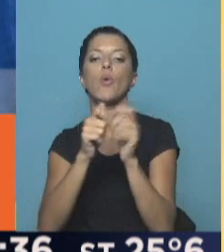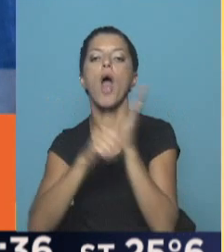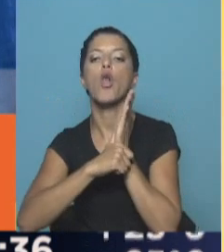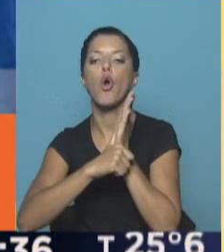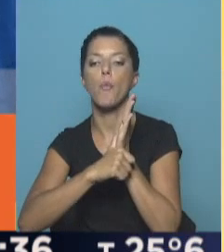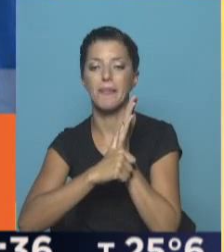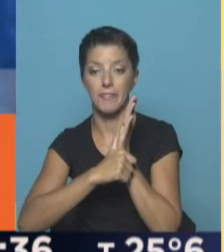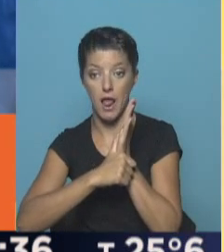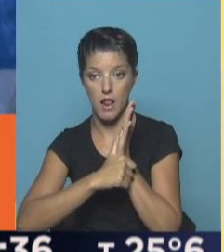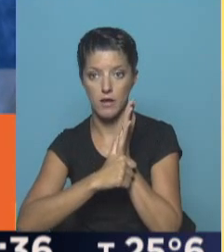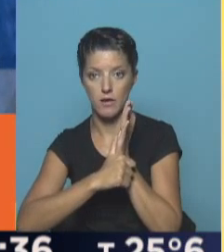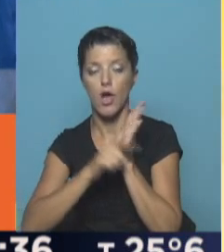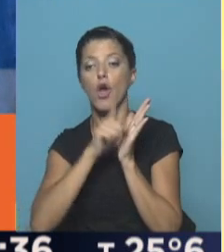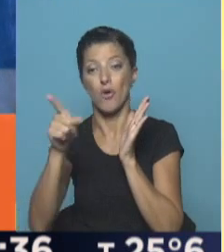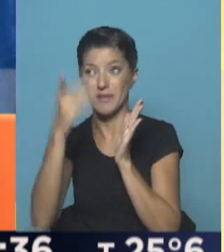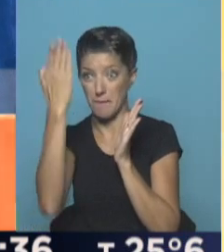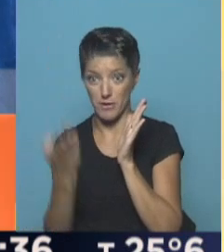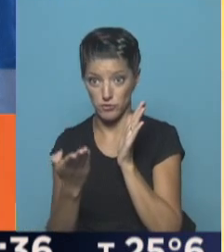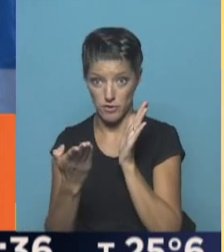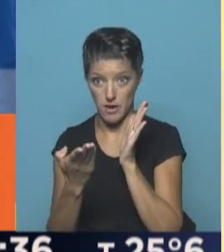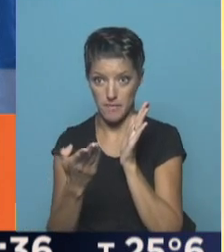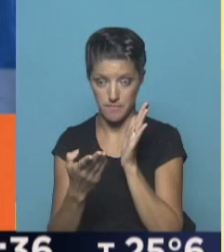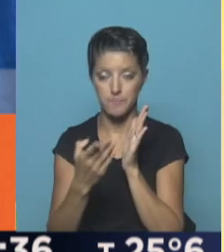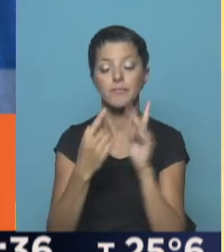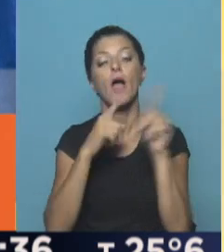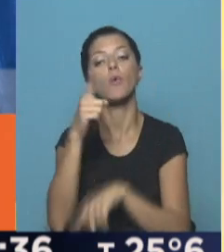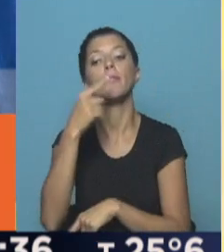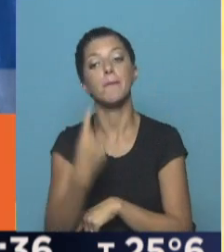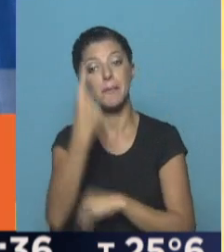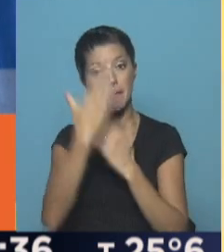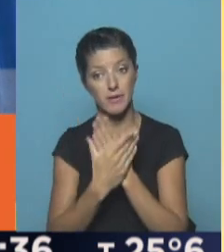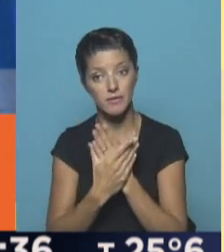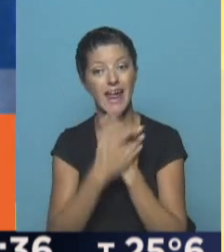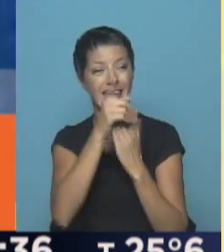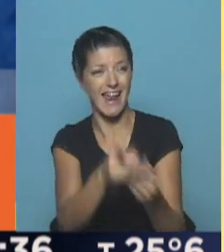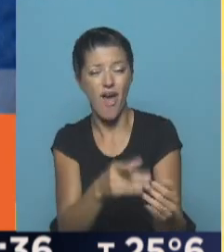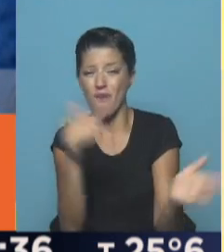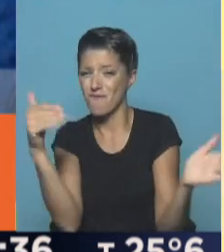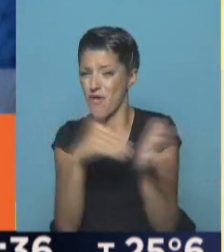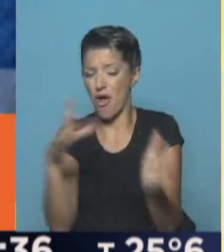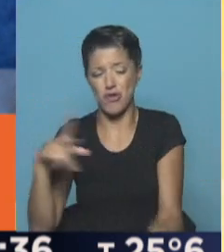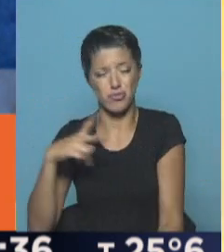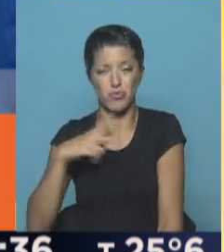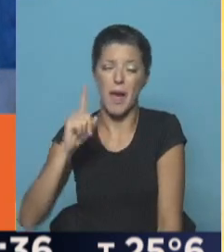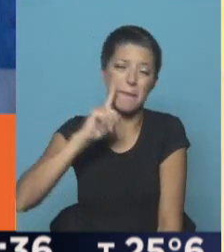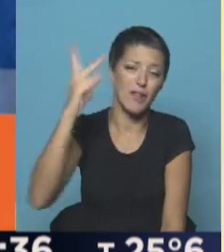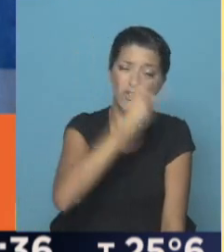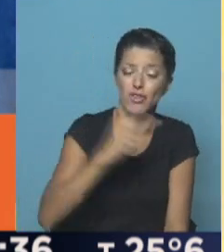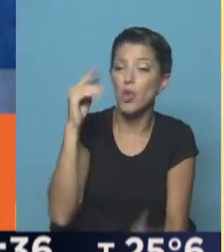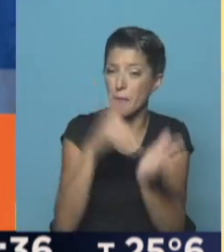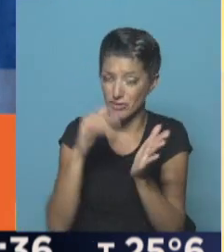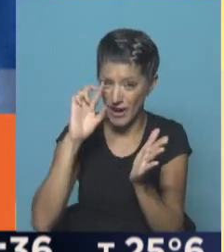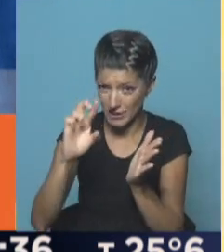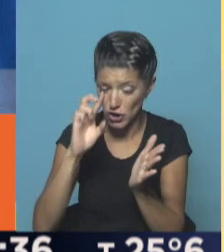pega durísimo a Medvedev, a quien acusan de poseer, de amasar una fortuna de 1.200 millones de dólares.